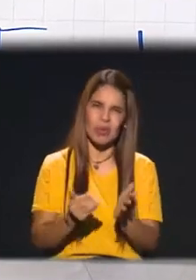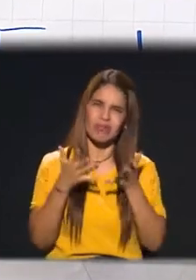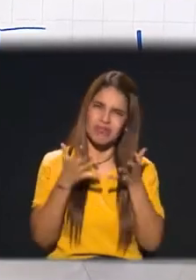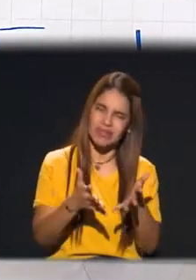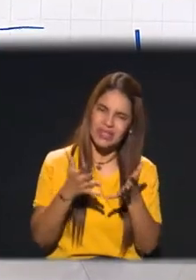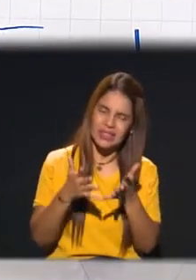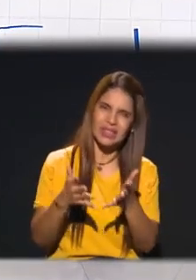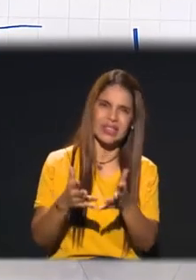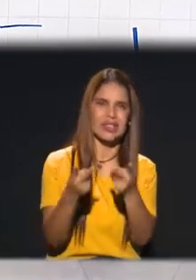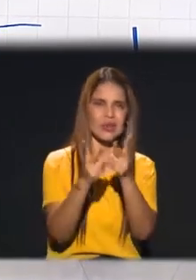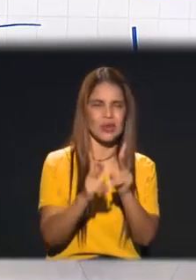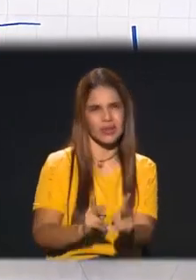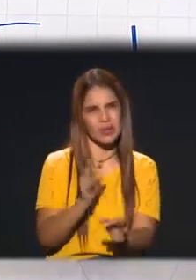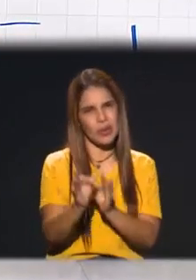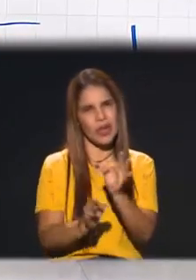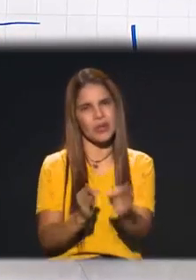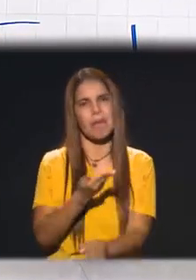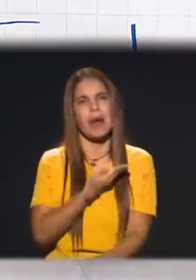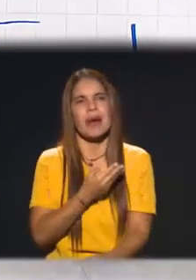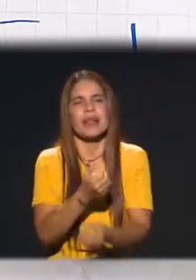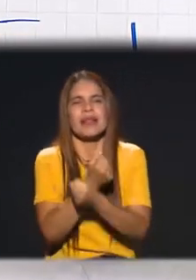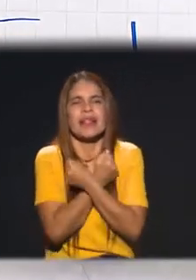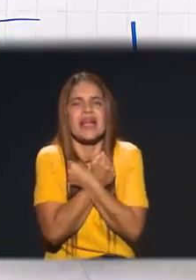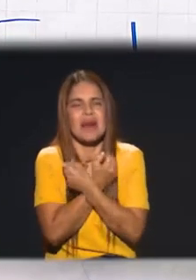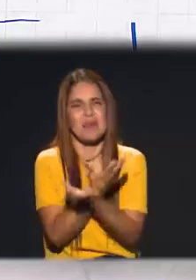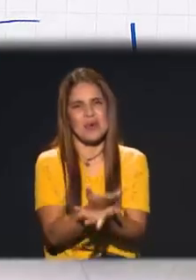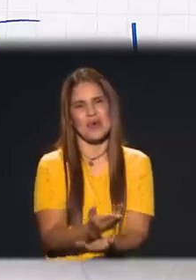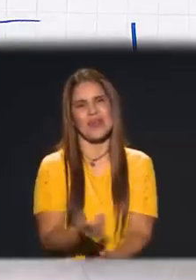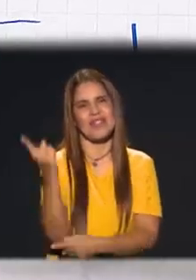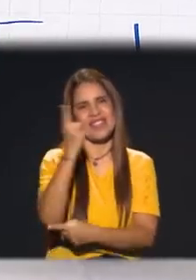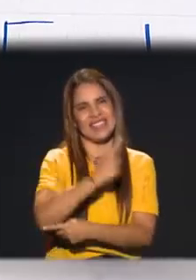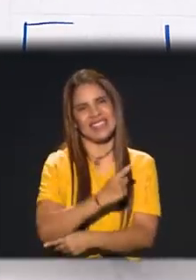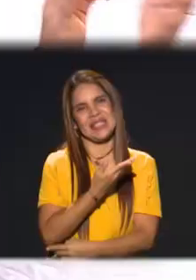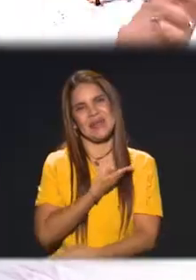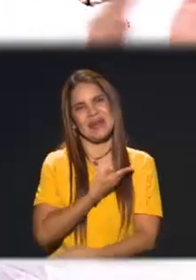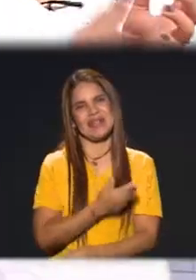mensaje y todo a sus estudiantes. Entonces, mamá, te quiero mucho y feliz día de la profesora.